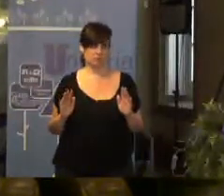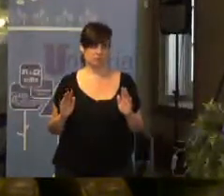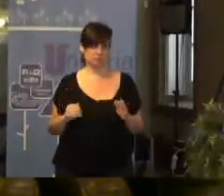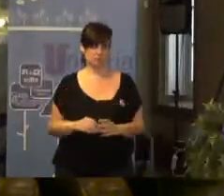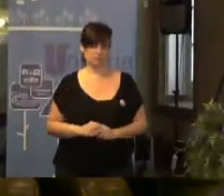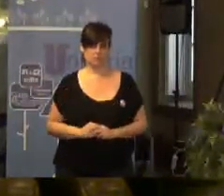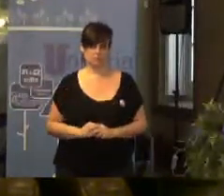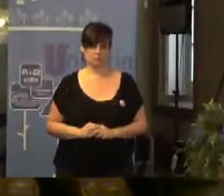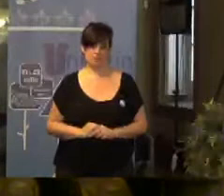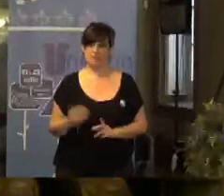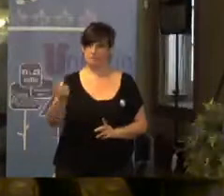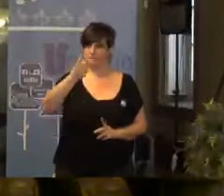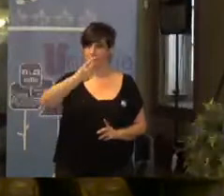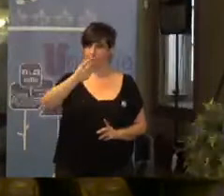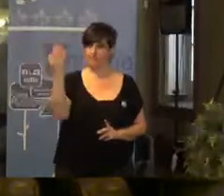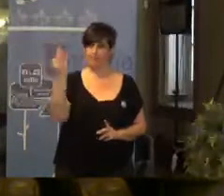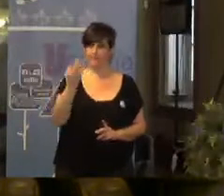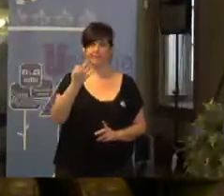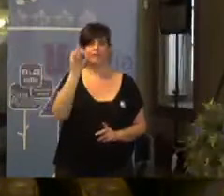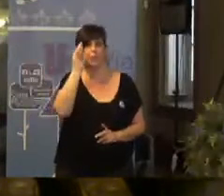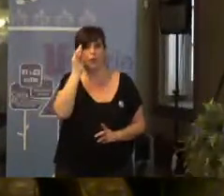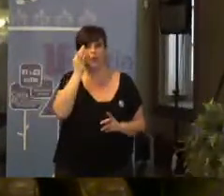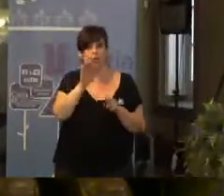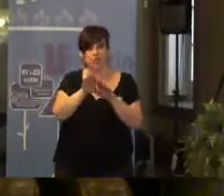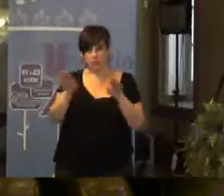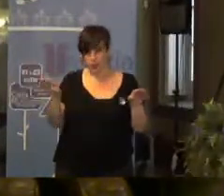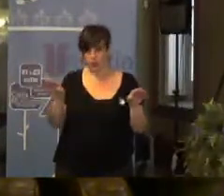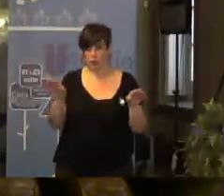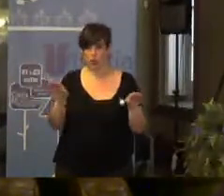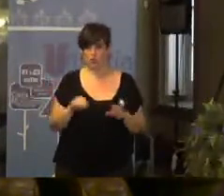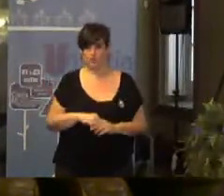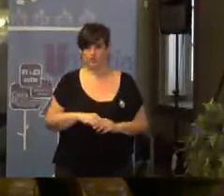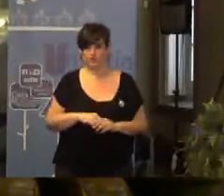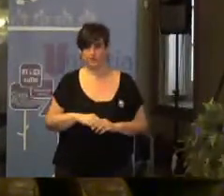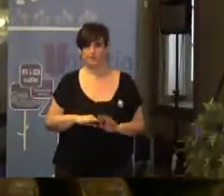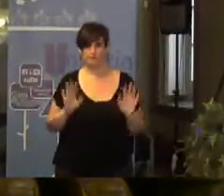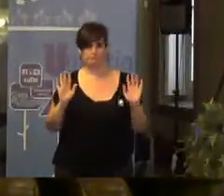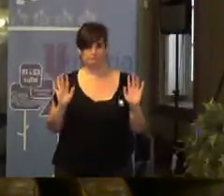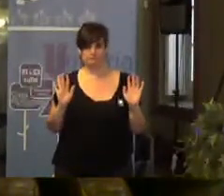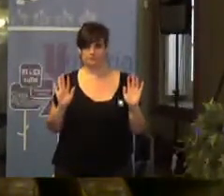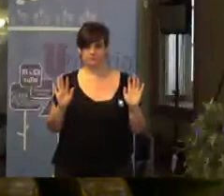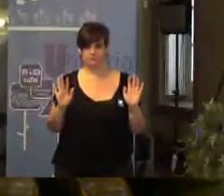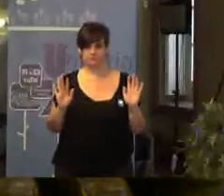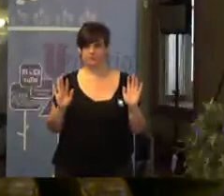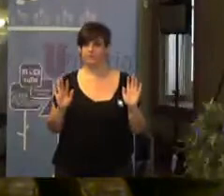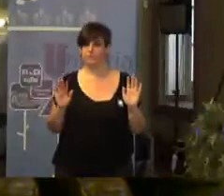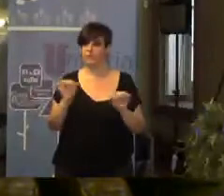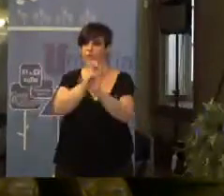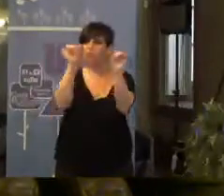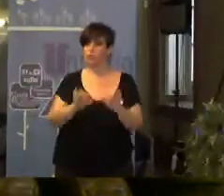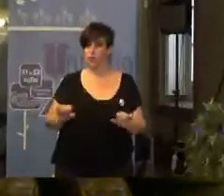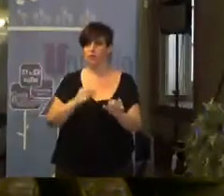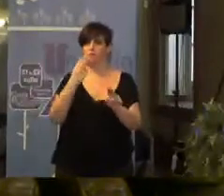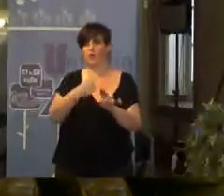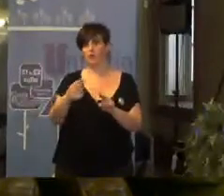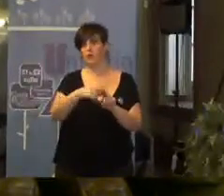homes. Ten que haber máis mulleres, ten que haber mulleres que ata agora non as había, pero sobre todo ten que haber un modo novo de facer